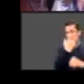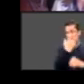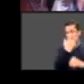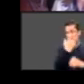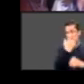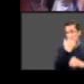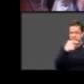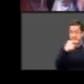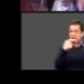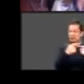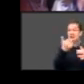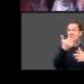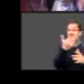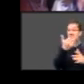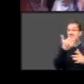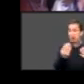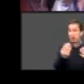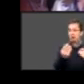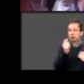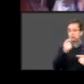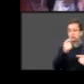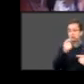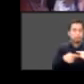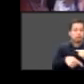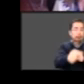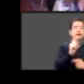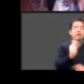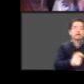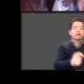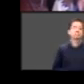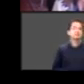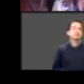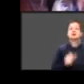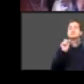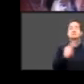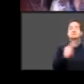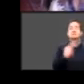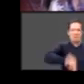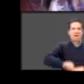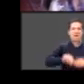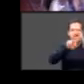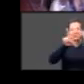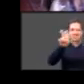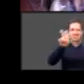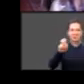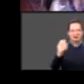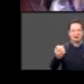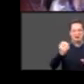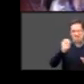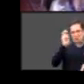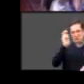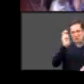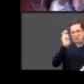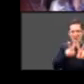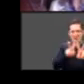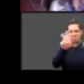refiere pues básicamente al título de este conversatorio Maripina si me indicas el tiempo porque